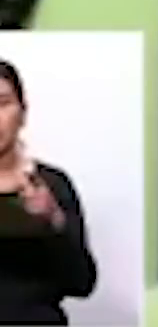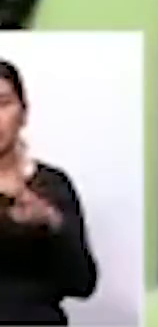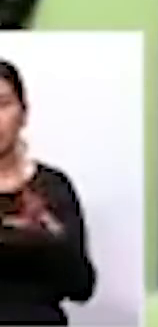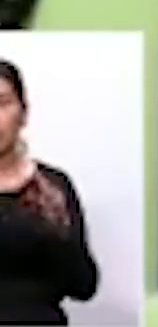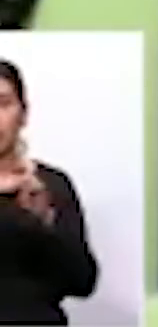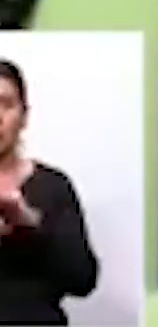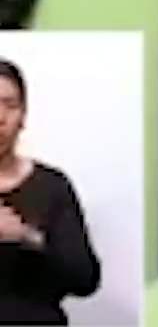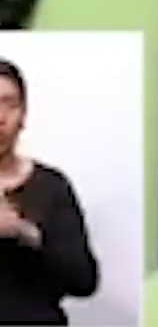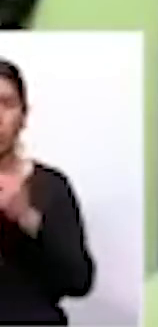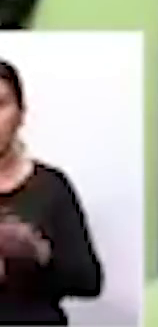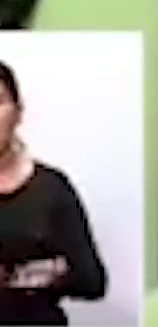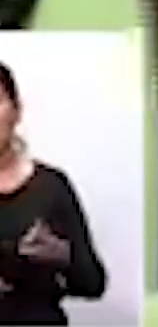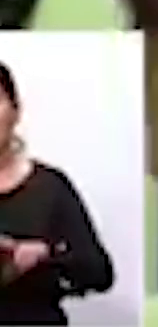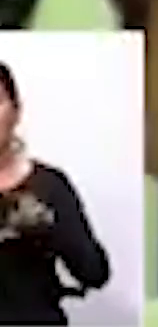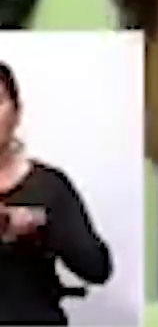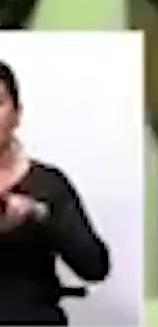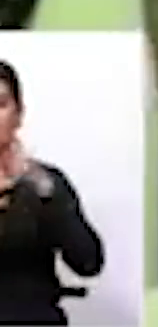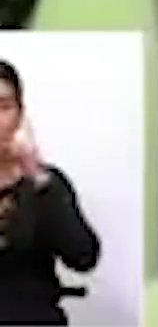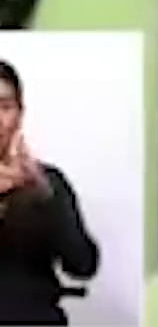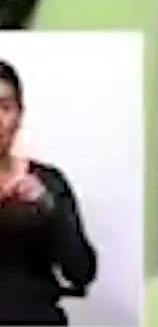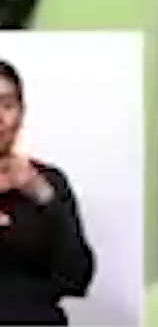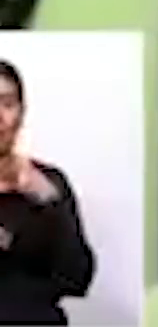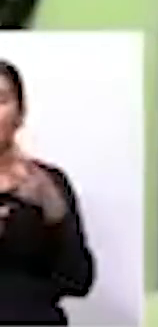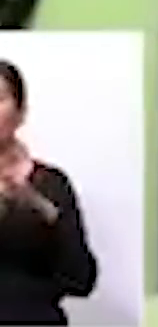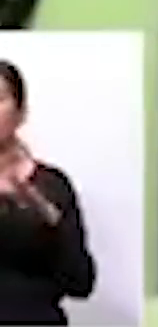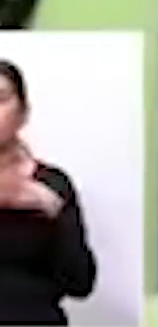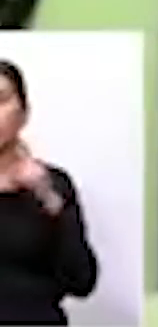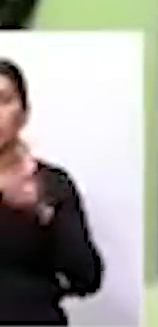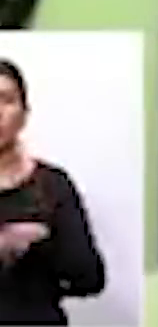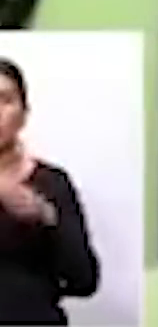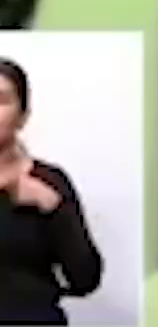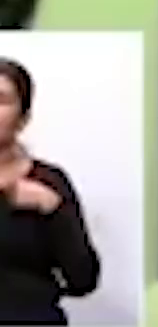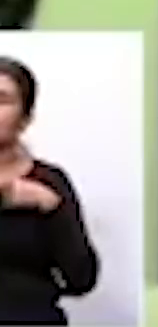refinería para tener la excusa de no ir.